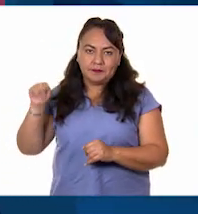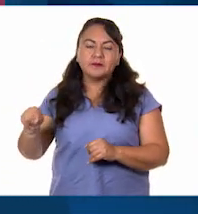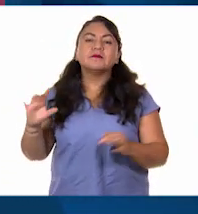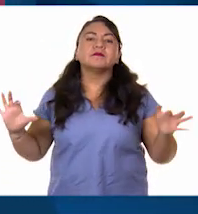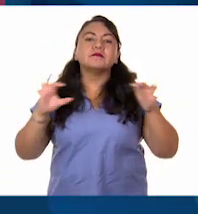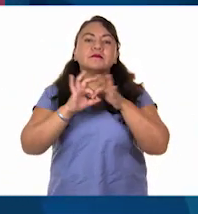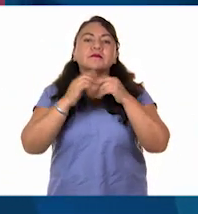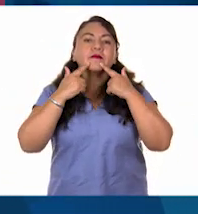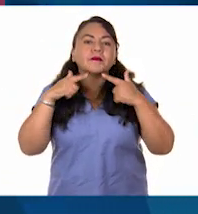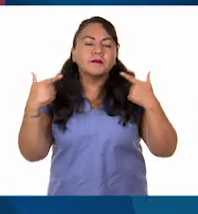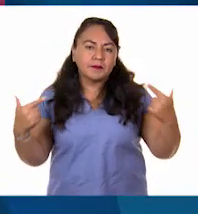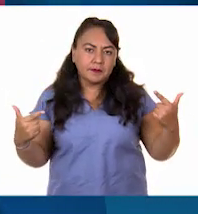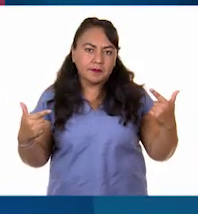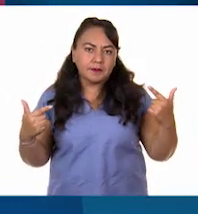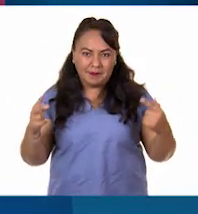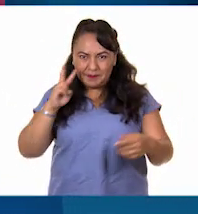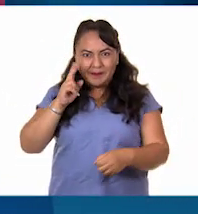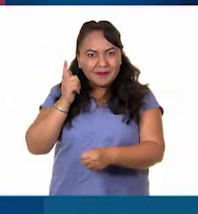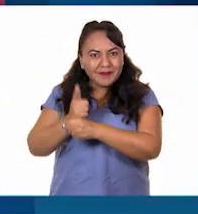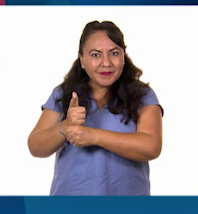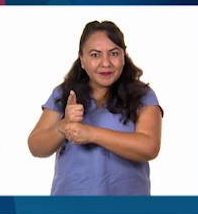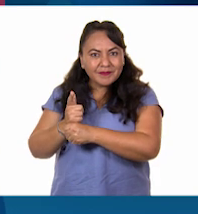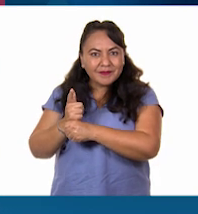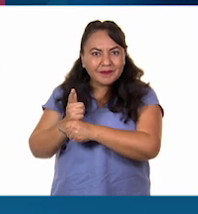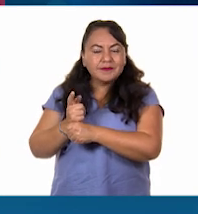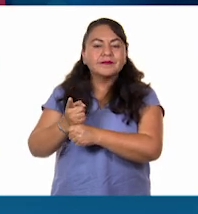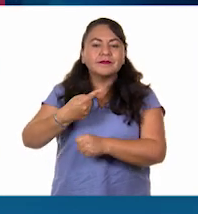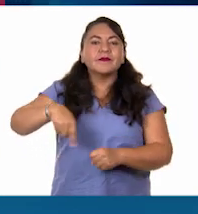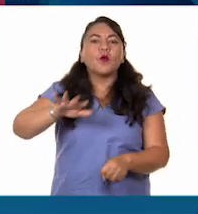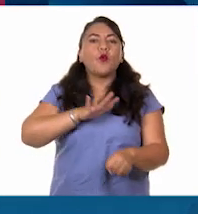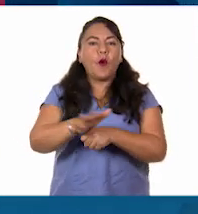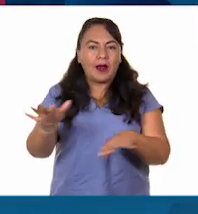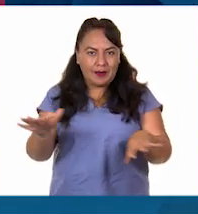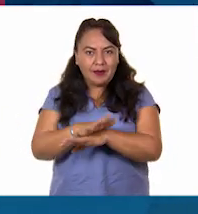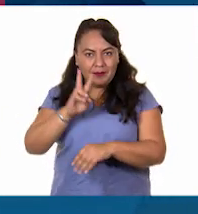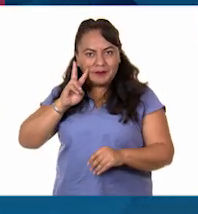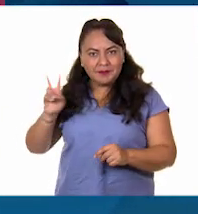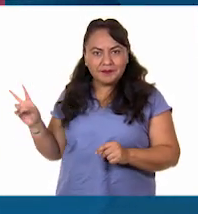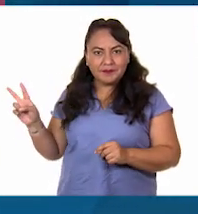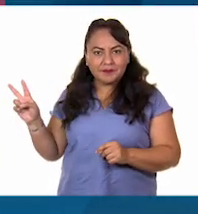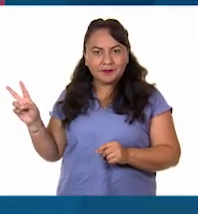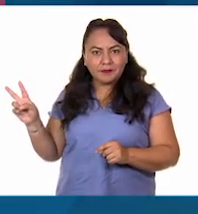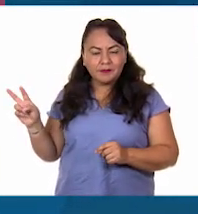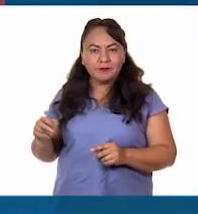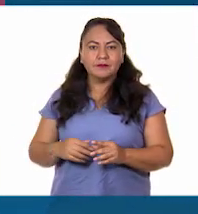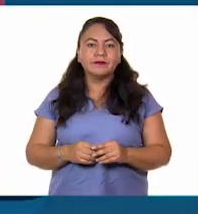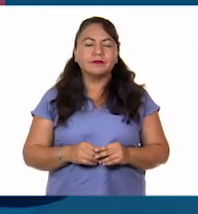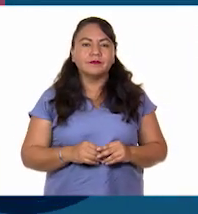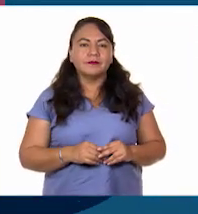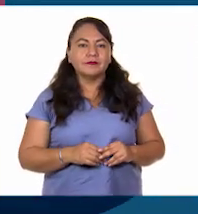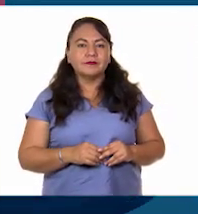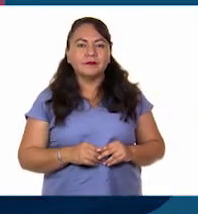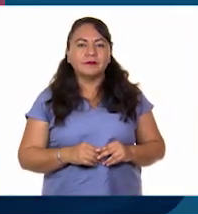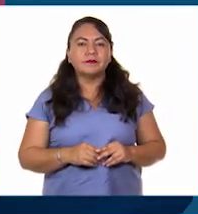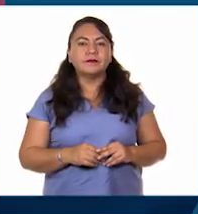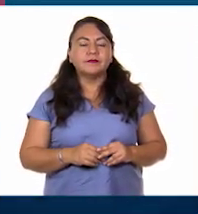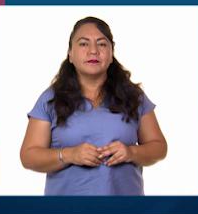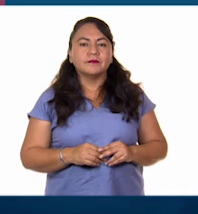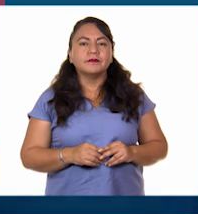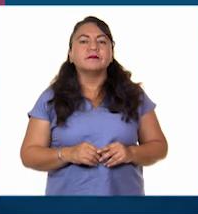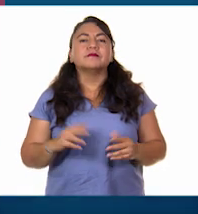gramática de la oración. ¿Se dan cuenta qué es lo que debemos cambiar? Me parece que antes